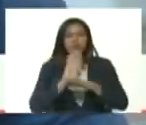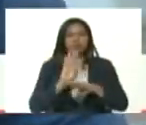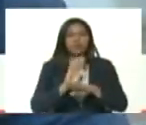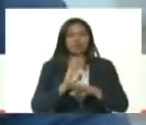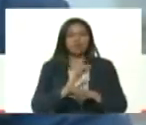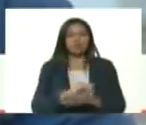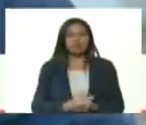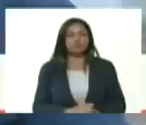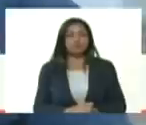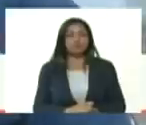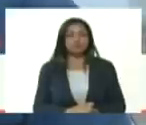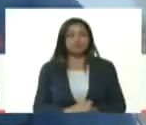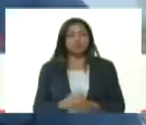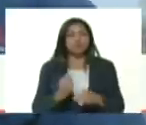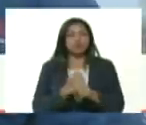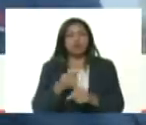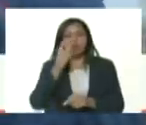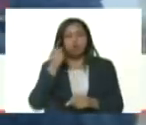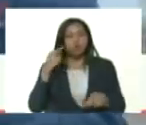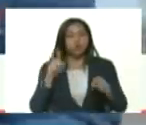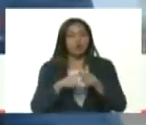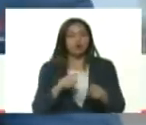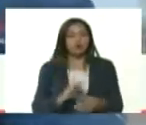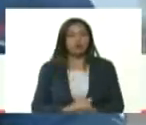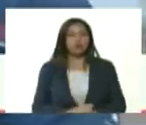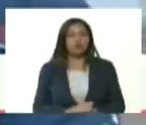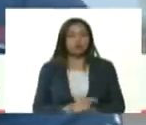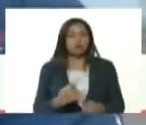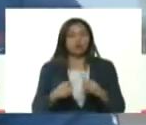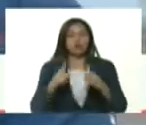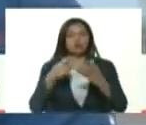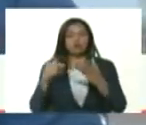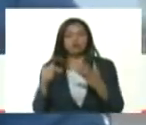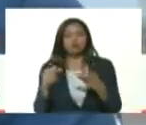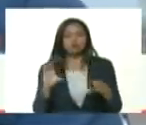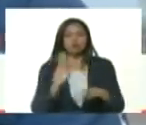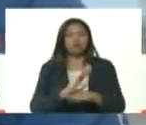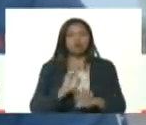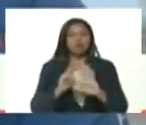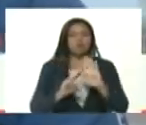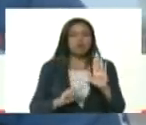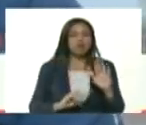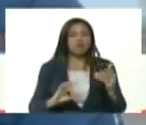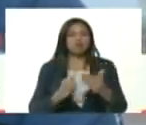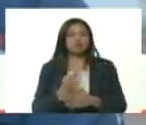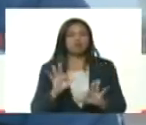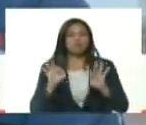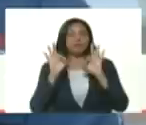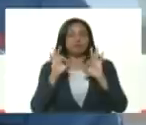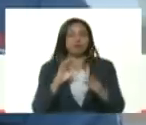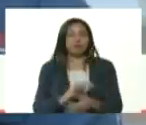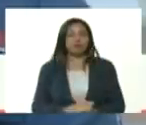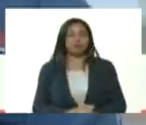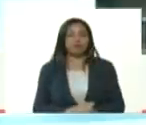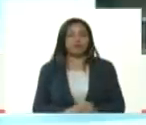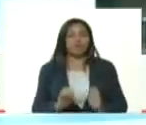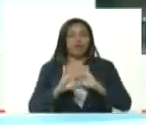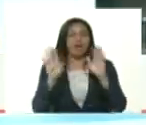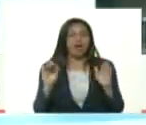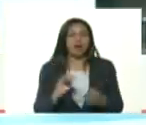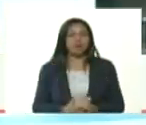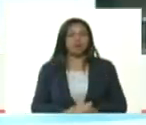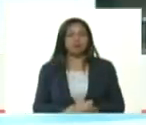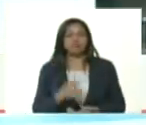protección del trabajador y trabajadora y otro equipamiento especial para cumplir la función específica. Correcto. Vamos